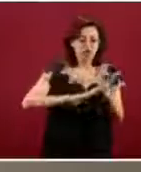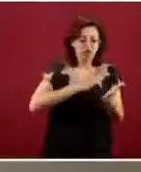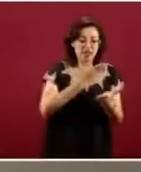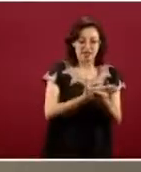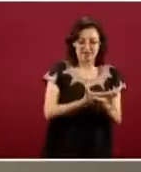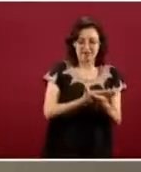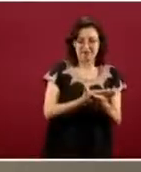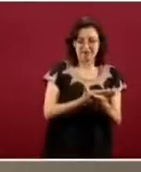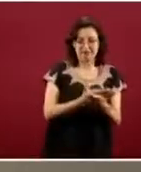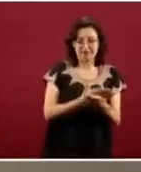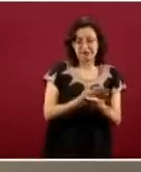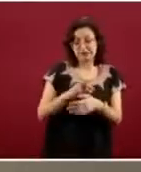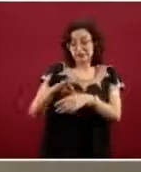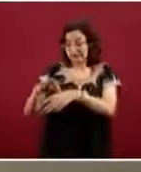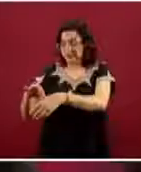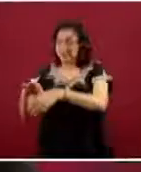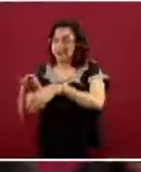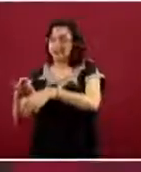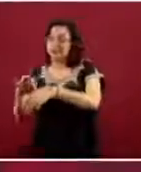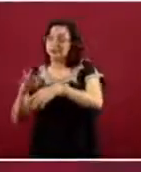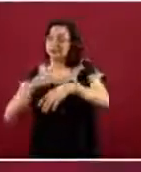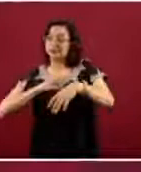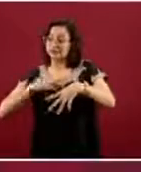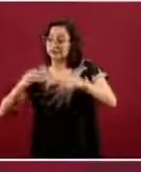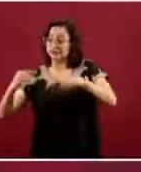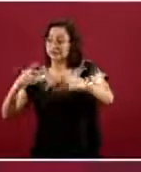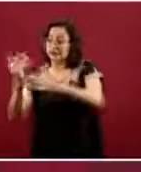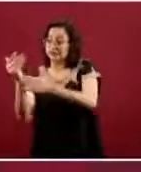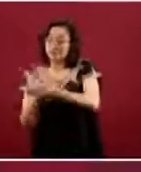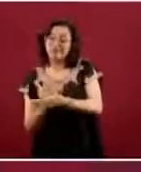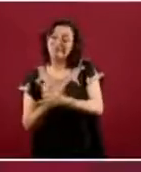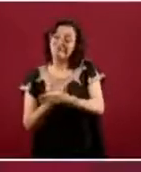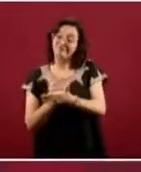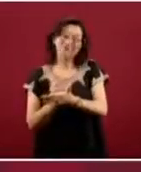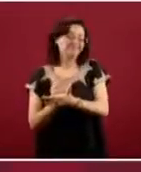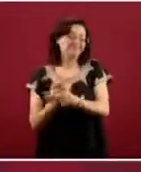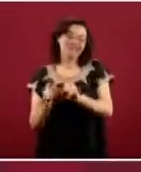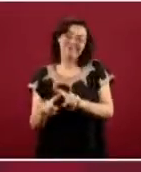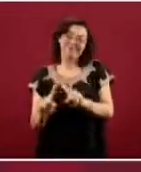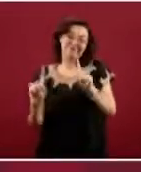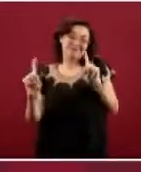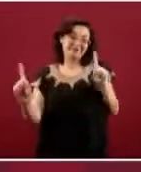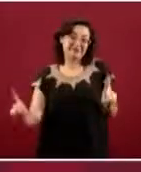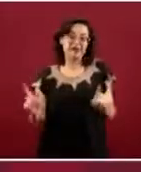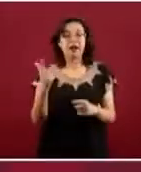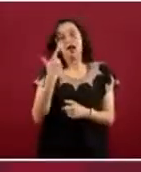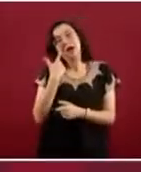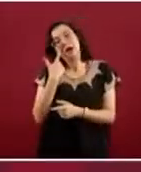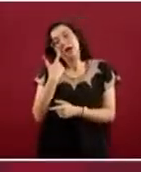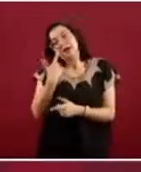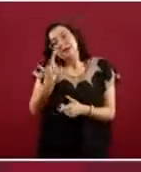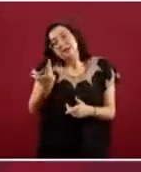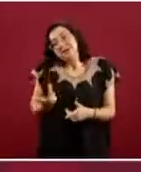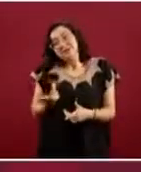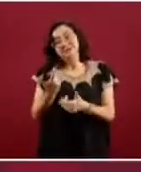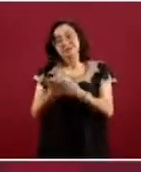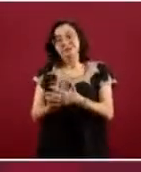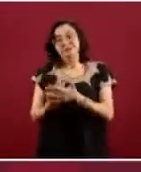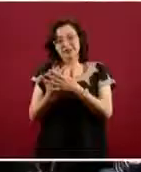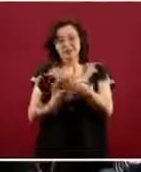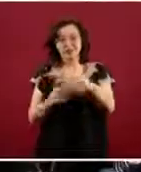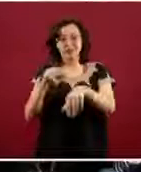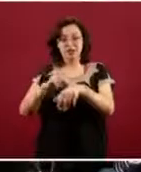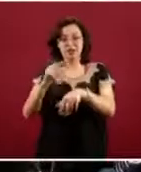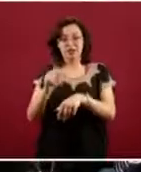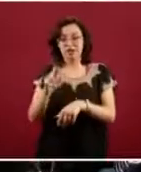uso real para el potencial de una epidemia en forma generalizada. Pero esperemos entonces a que venga el doctor Trejo y nos comente al